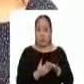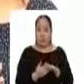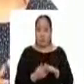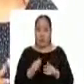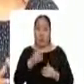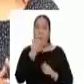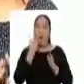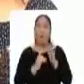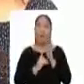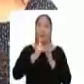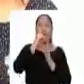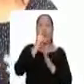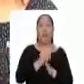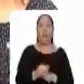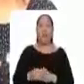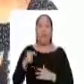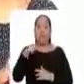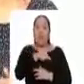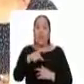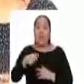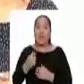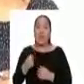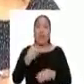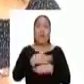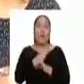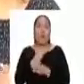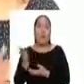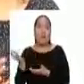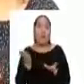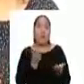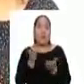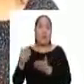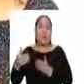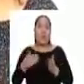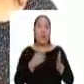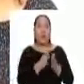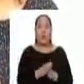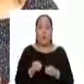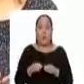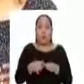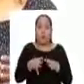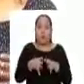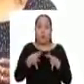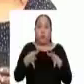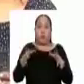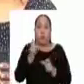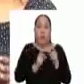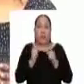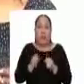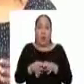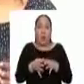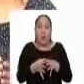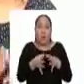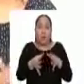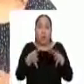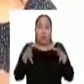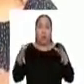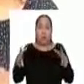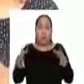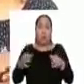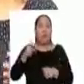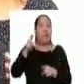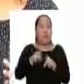de transporte juegan un papel muy importante. Con el aumento de la población, nuestras necesidades también han